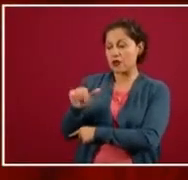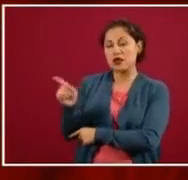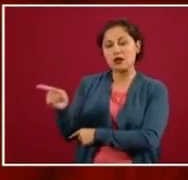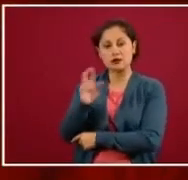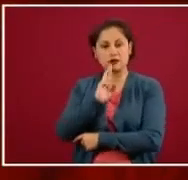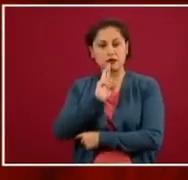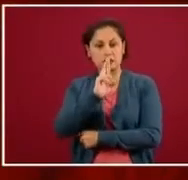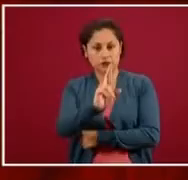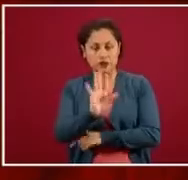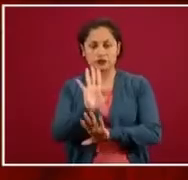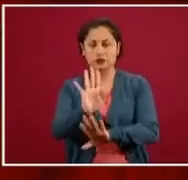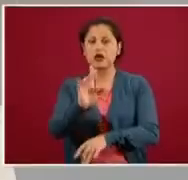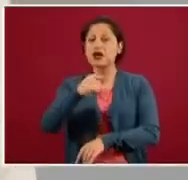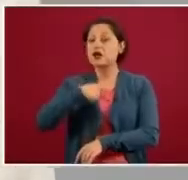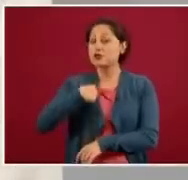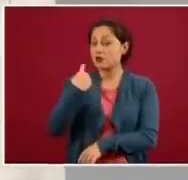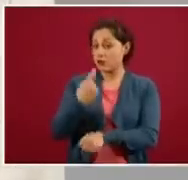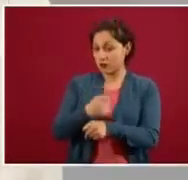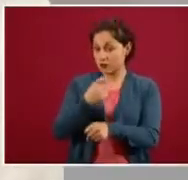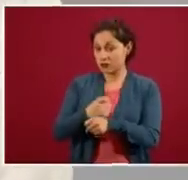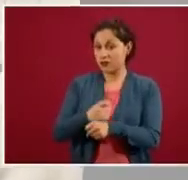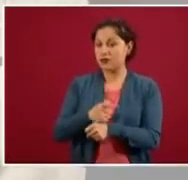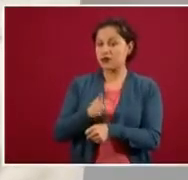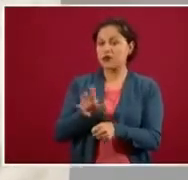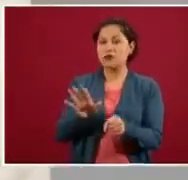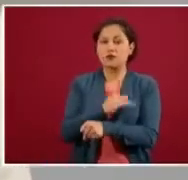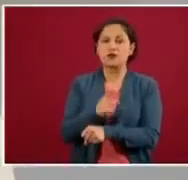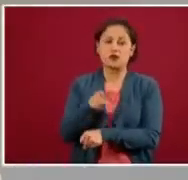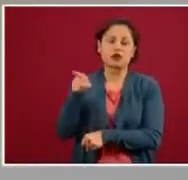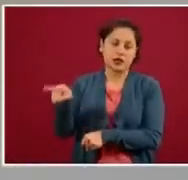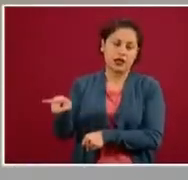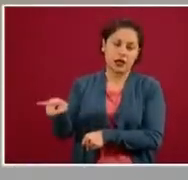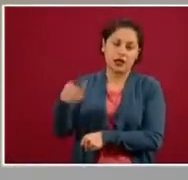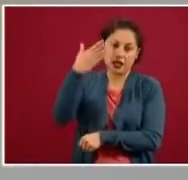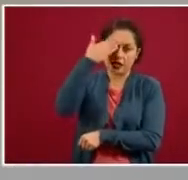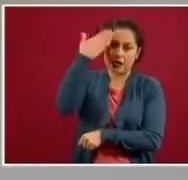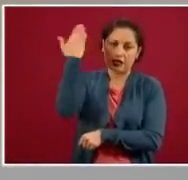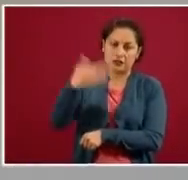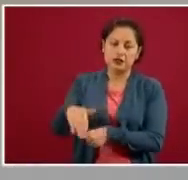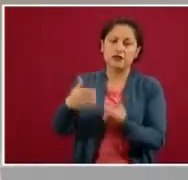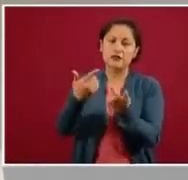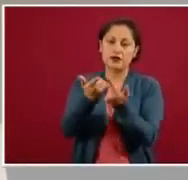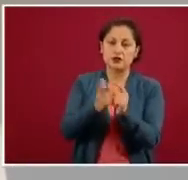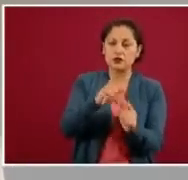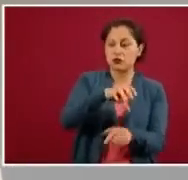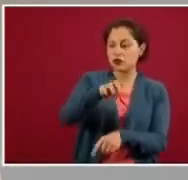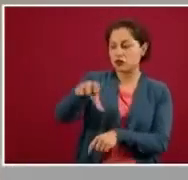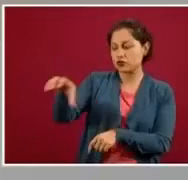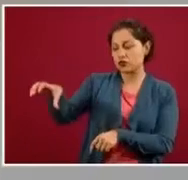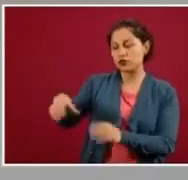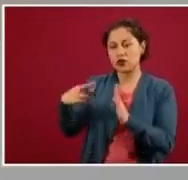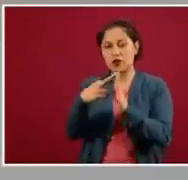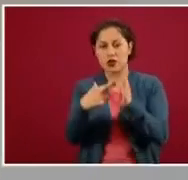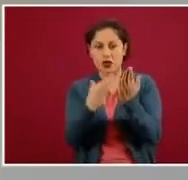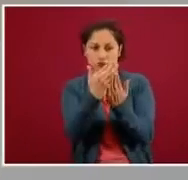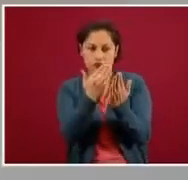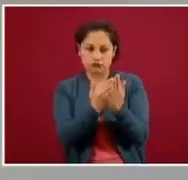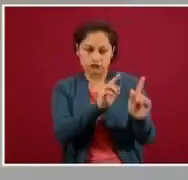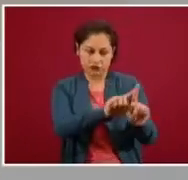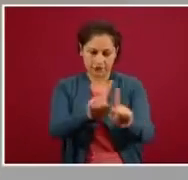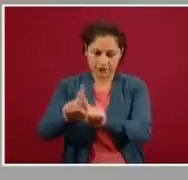Déjeme abordar primero, porque él está coordinando los distintos grupos que elaboran las guías. Pero le comento sobre